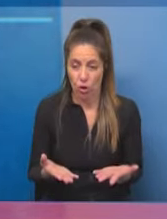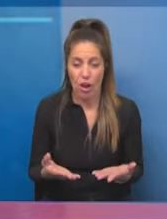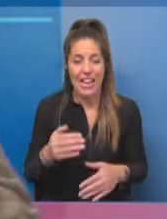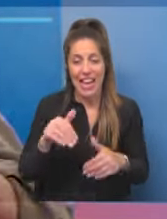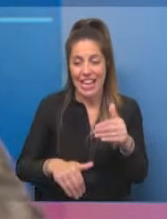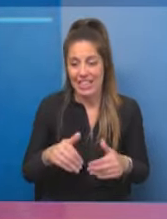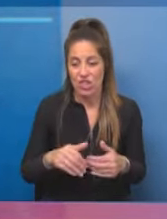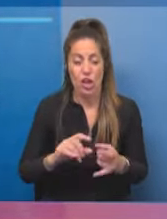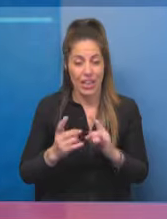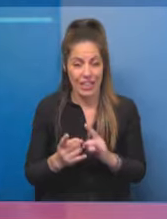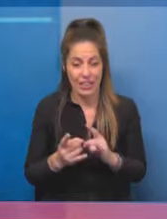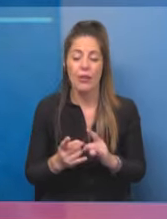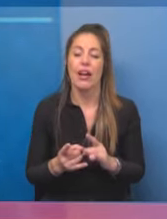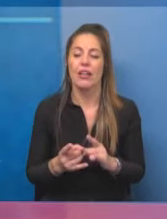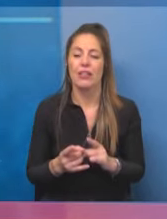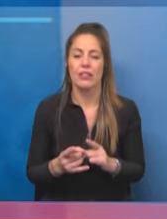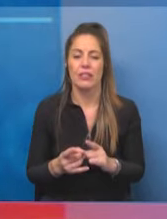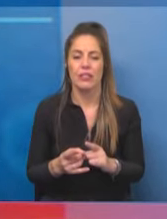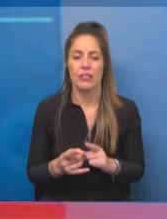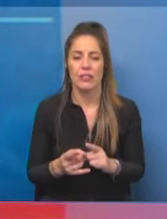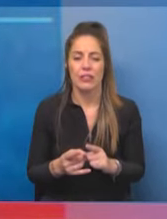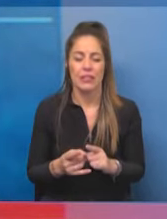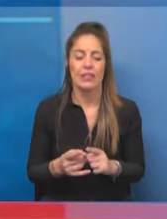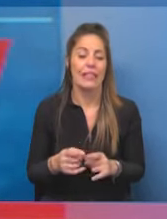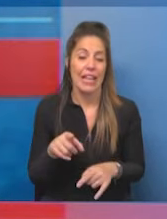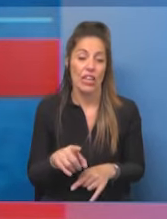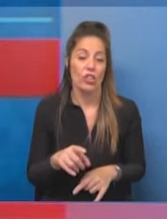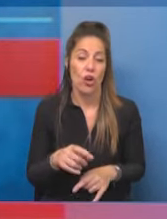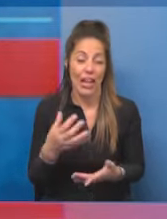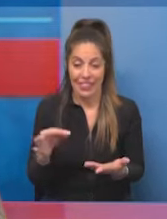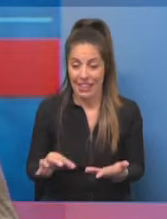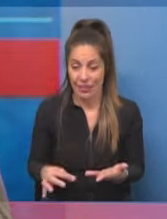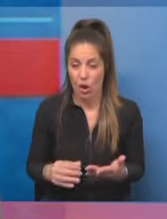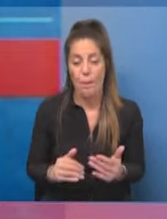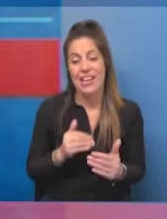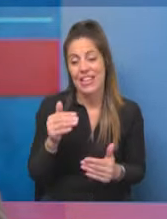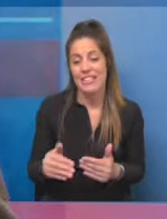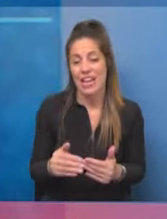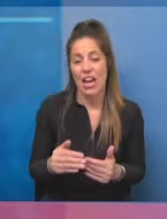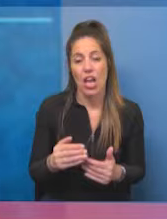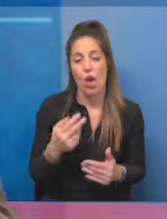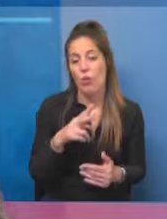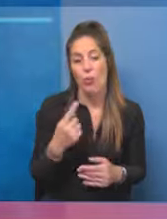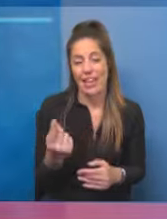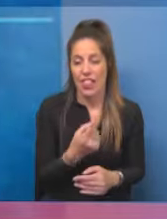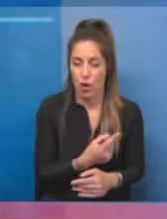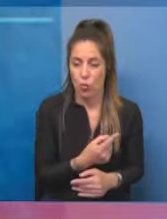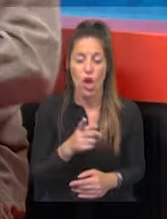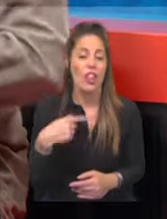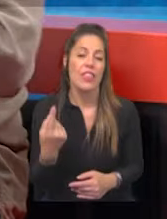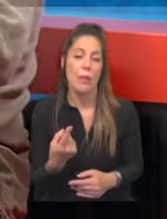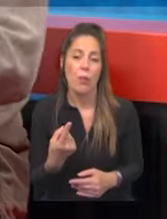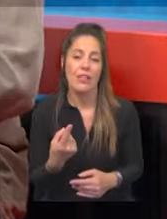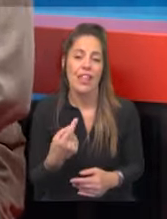elección legislativa vamos a llamarla así y esto que describieron más allá de cómo califique cada uno porque después da para